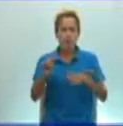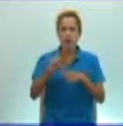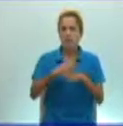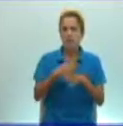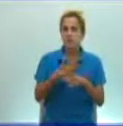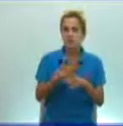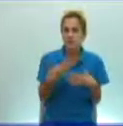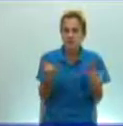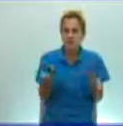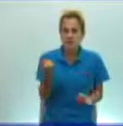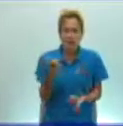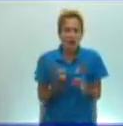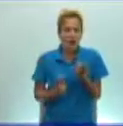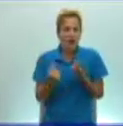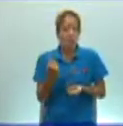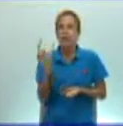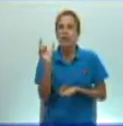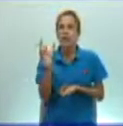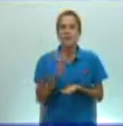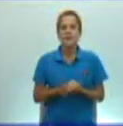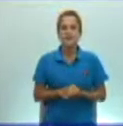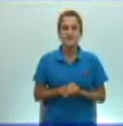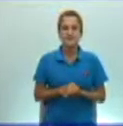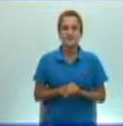significado de alguna palabra.